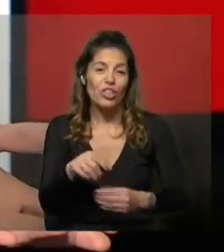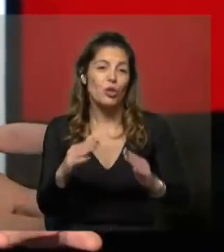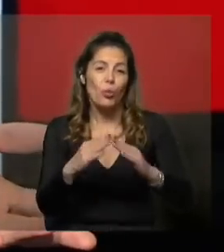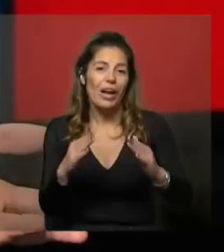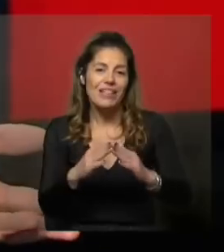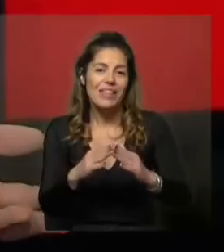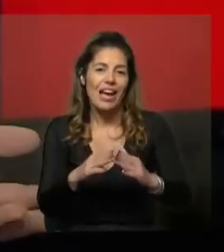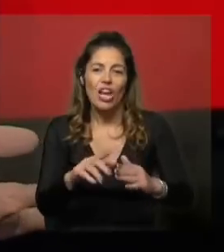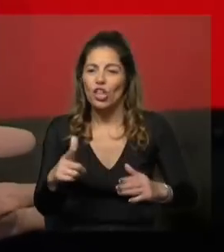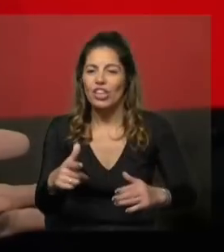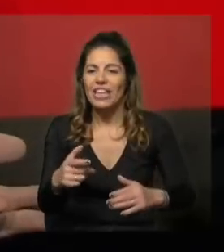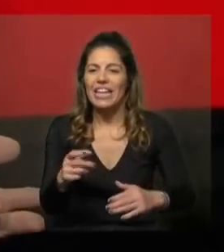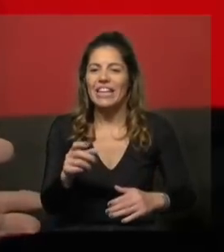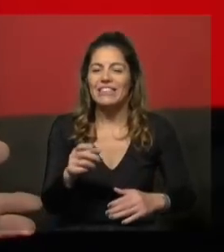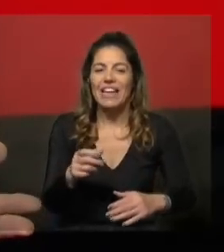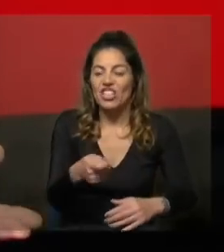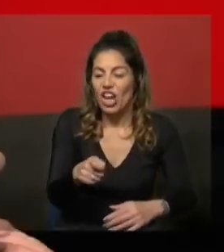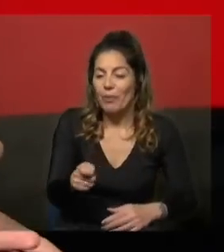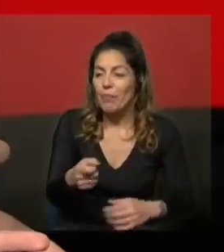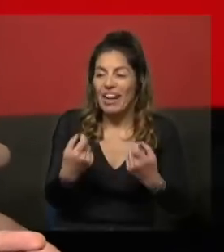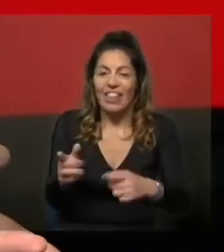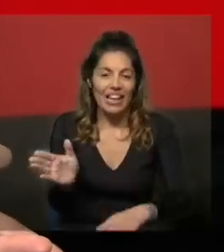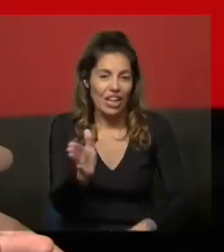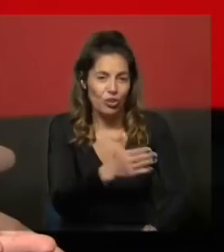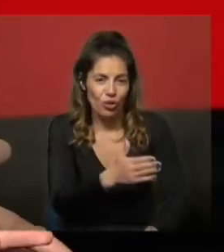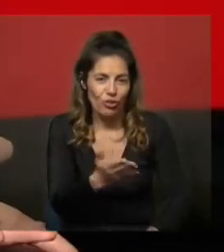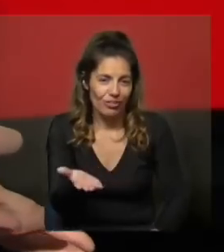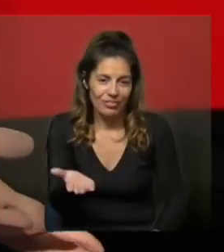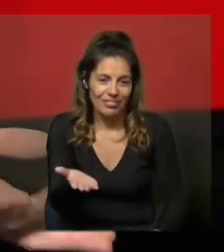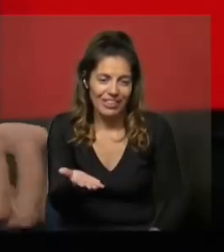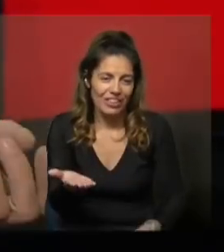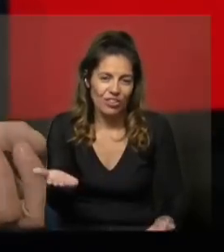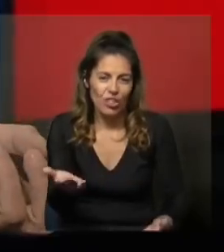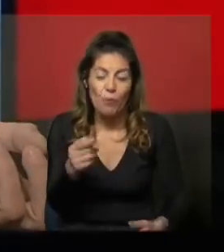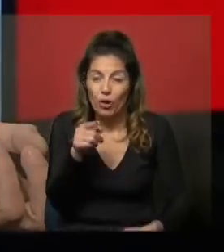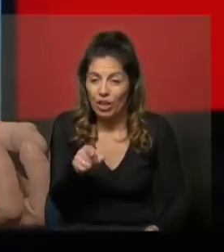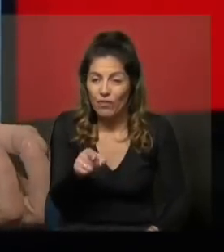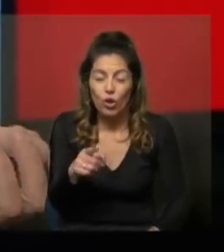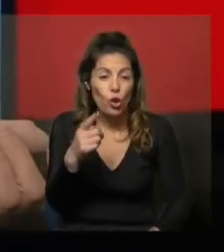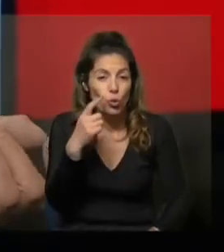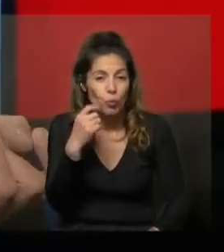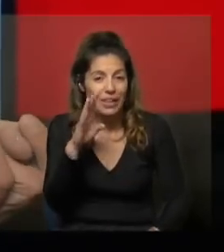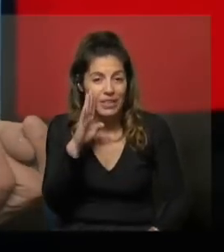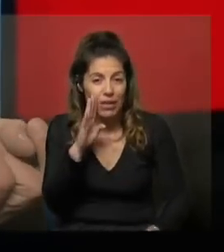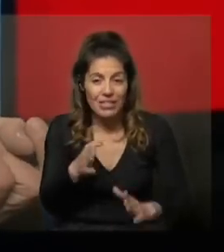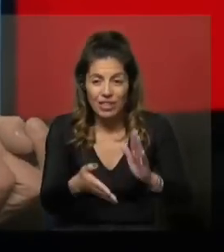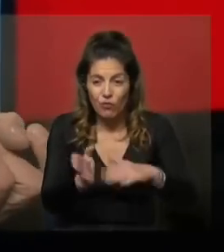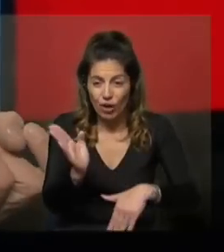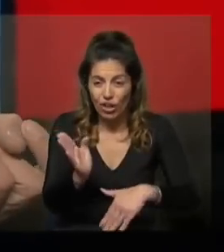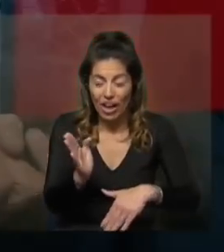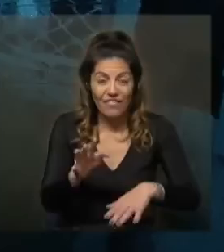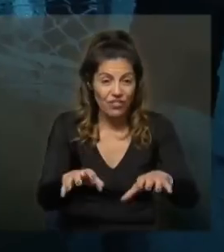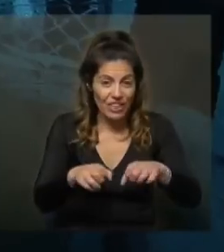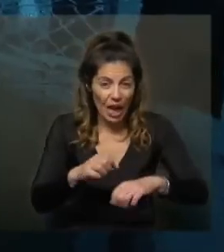15 juegos de llave para darle a la gente que viene entonces Claro porque vos tus padres se fueron una vida Paraguay y papá Sí